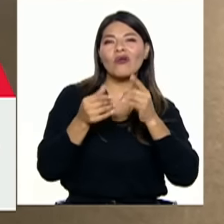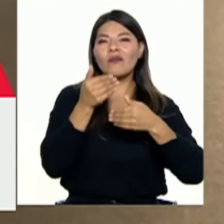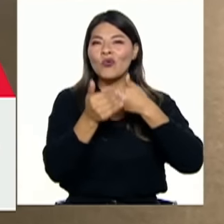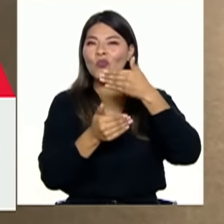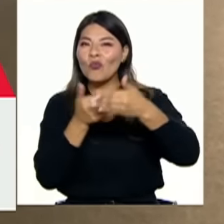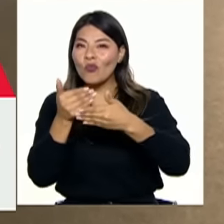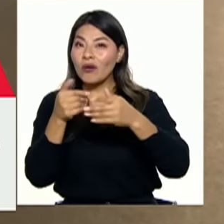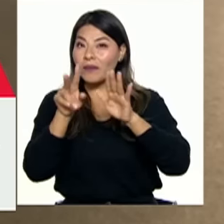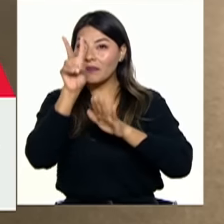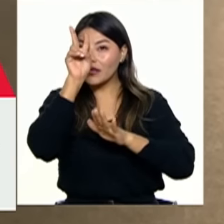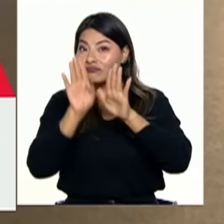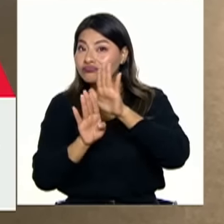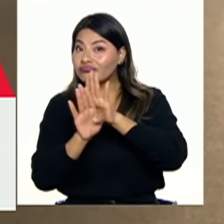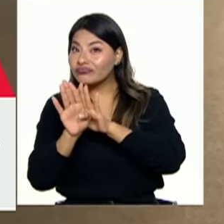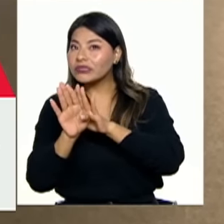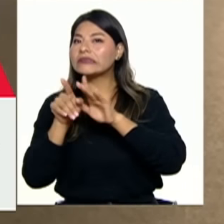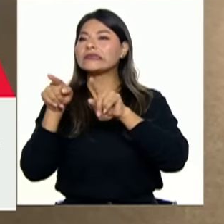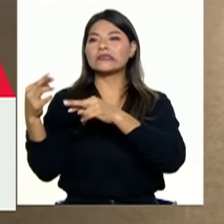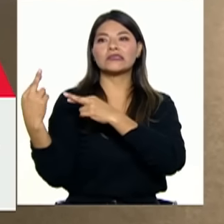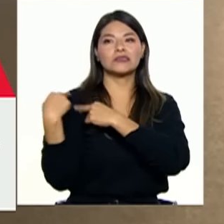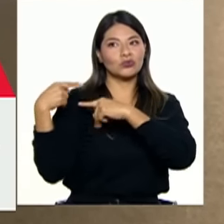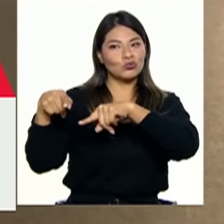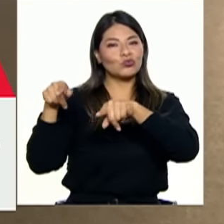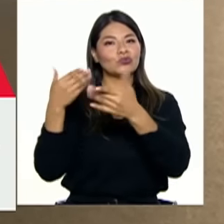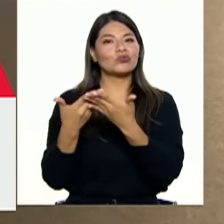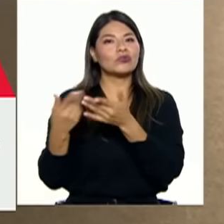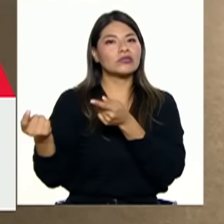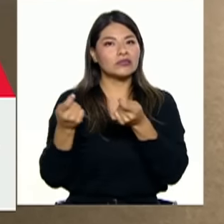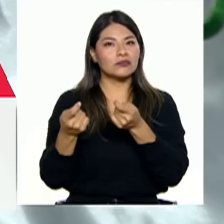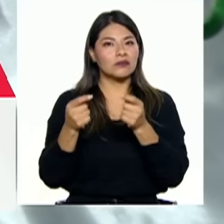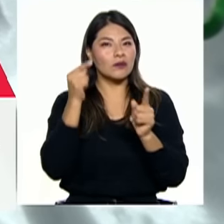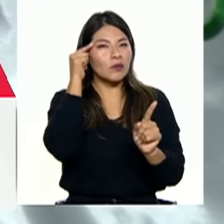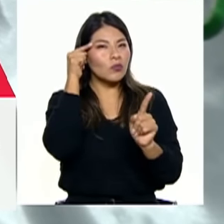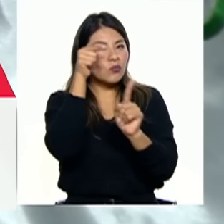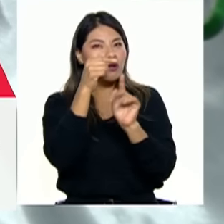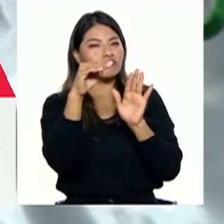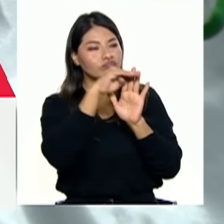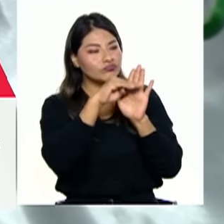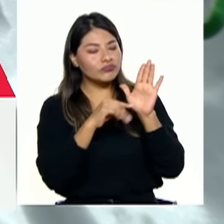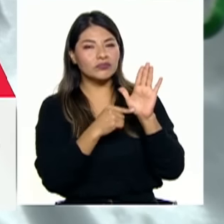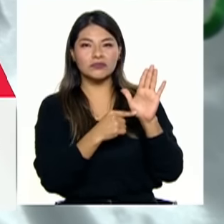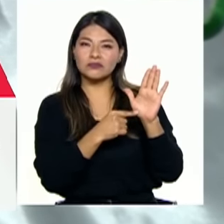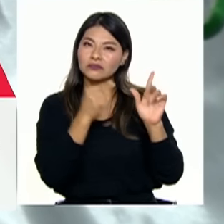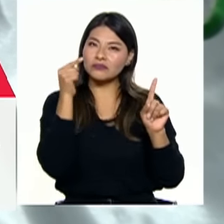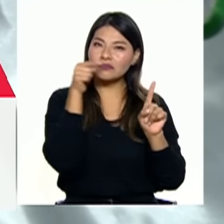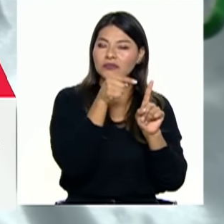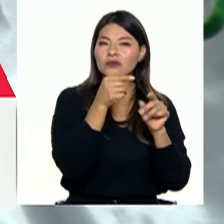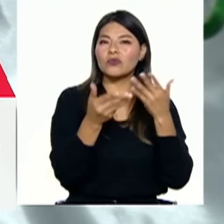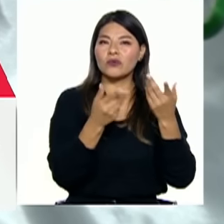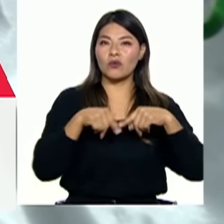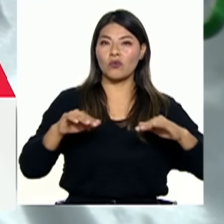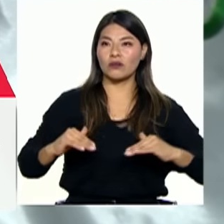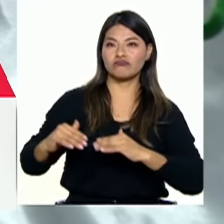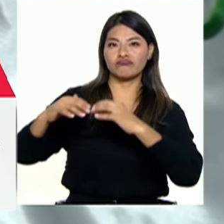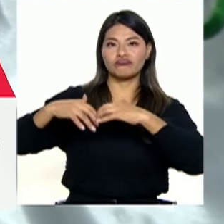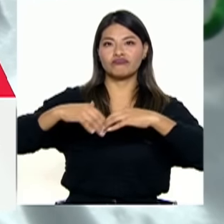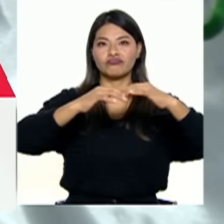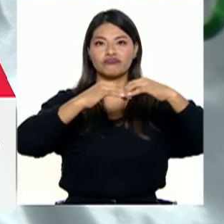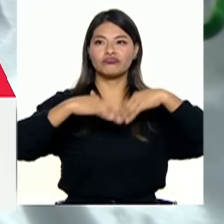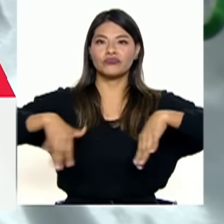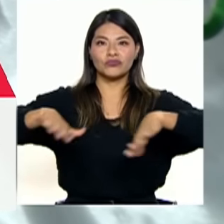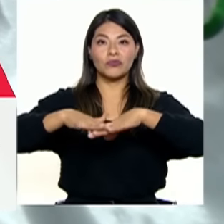el Perú. Miremos el gran objetivo nacional planteado. Solo podemos lograrlo a través del crecimiento y